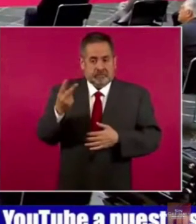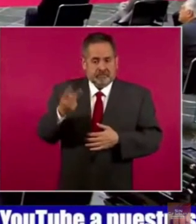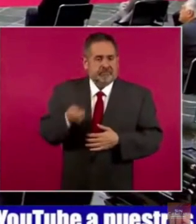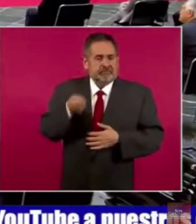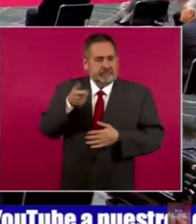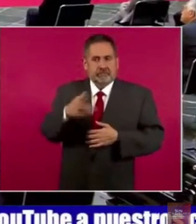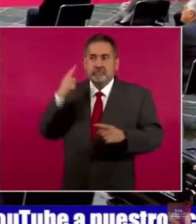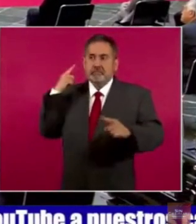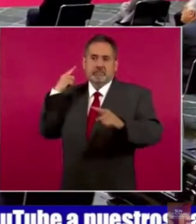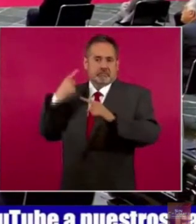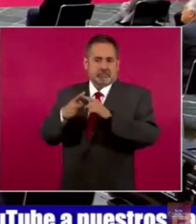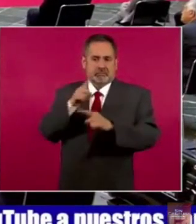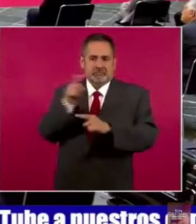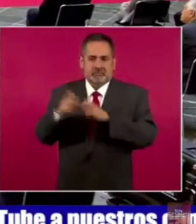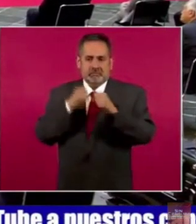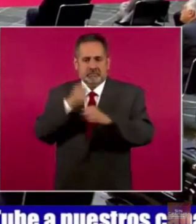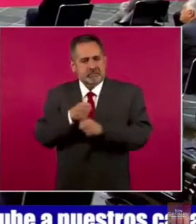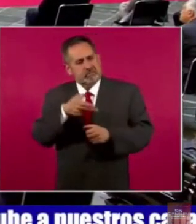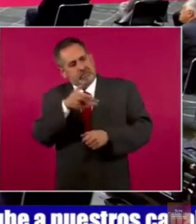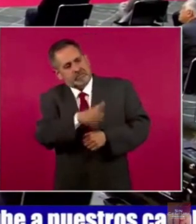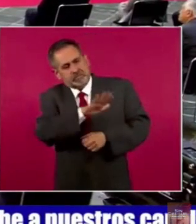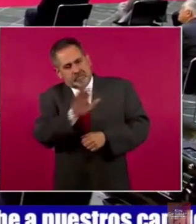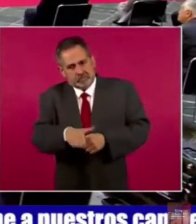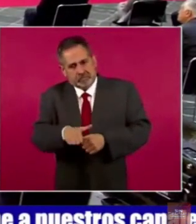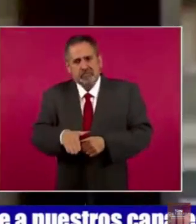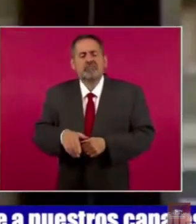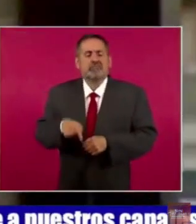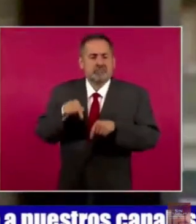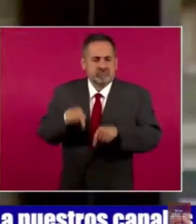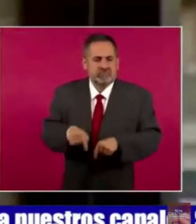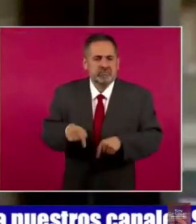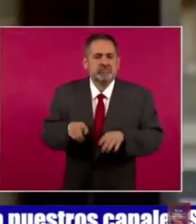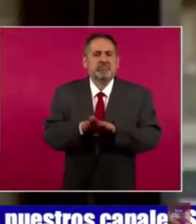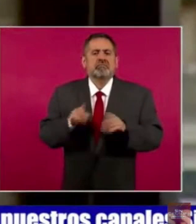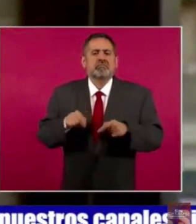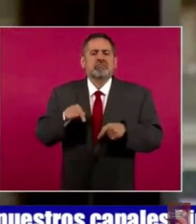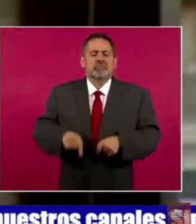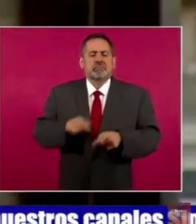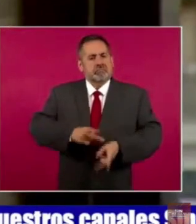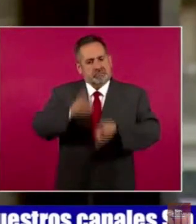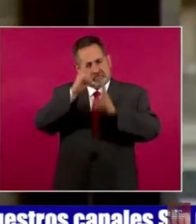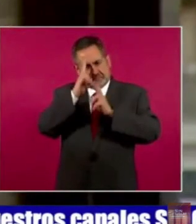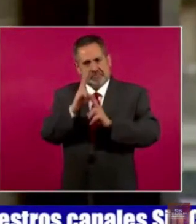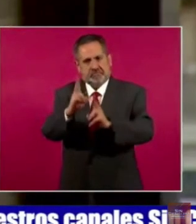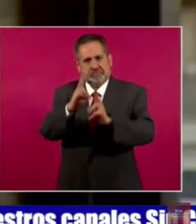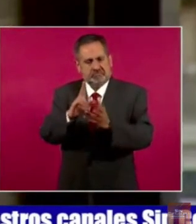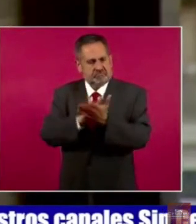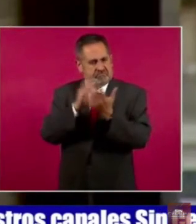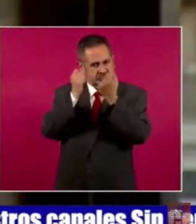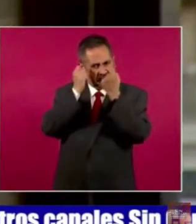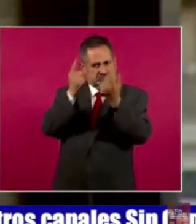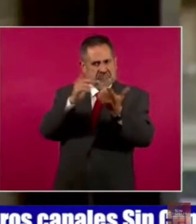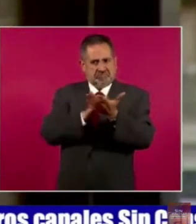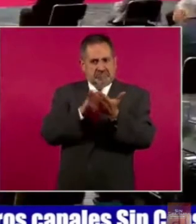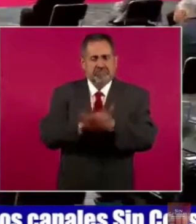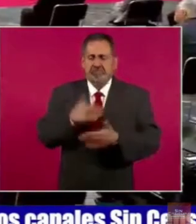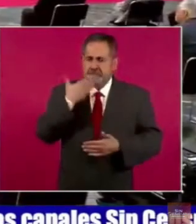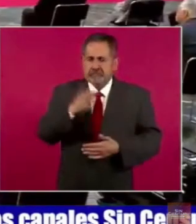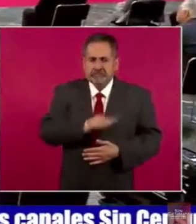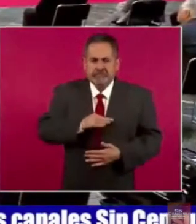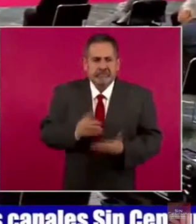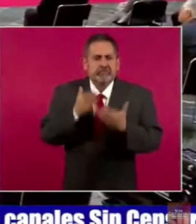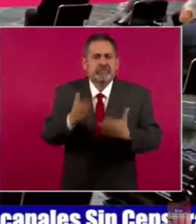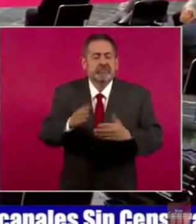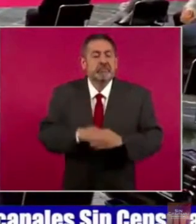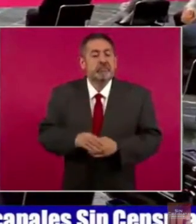100 años de su asesinato, se haya dedicado a homenajearlo, y celebro